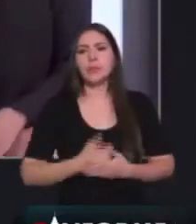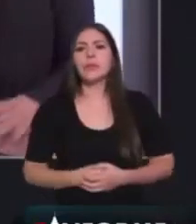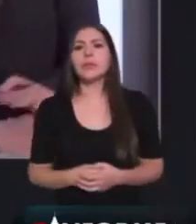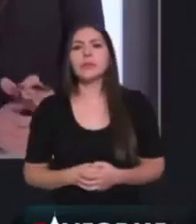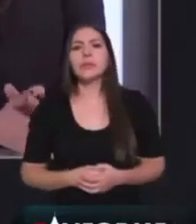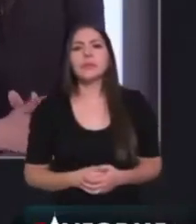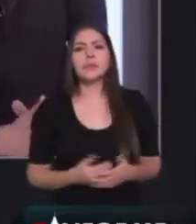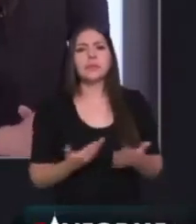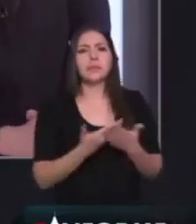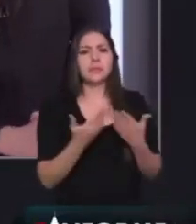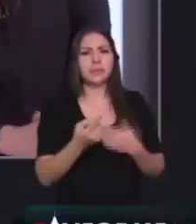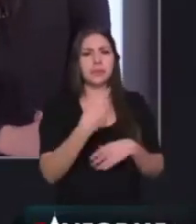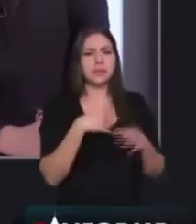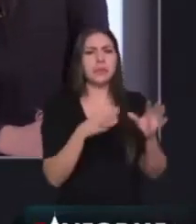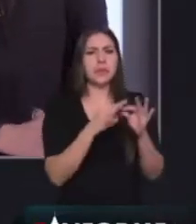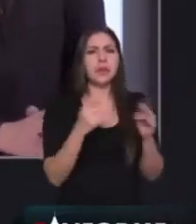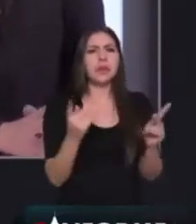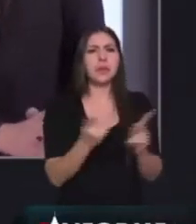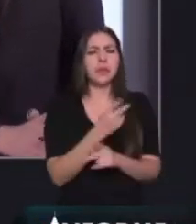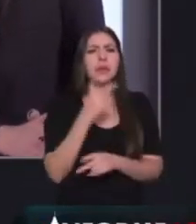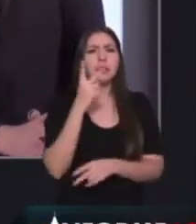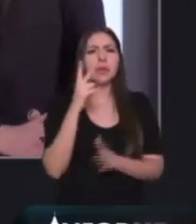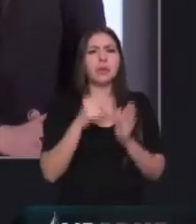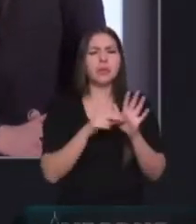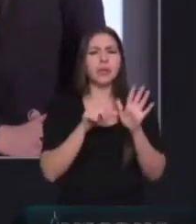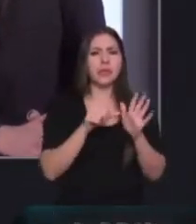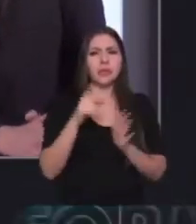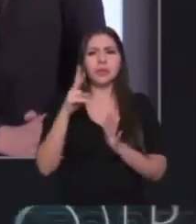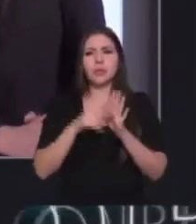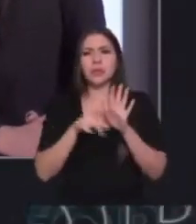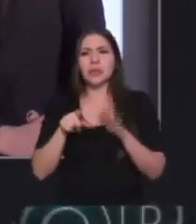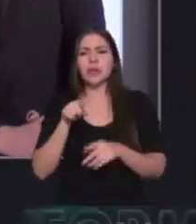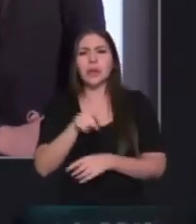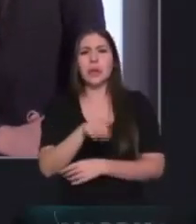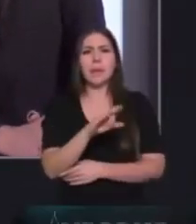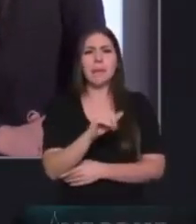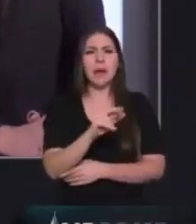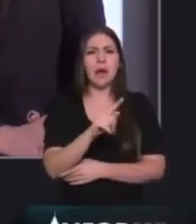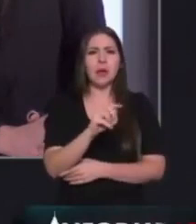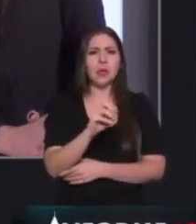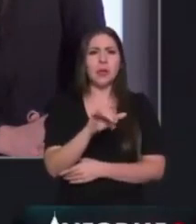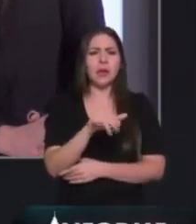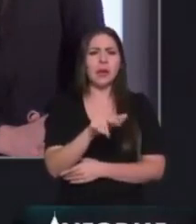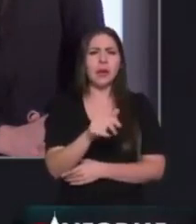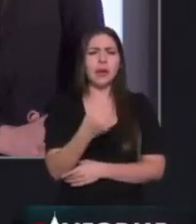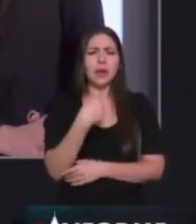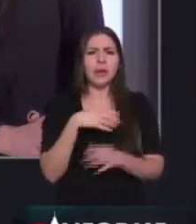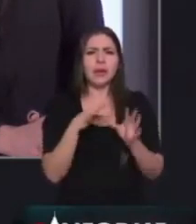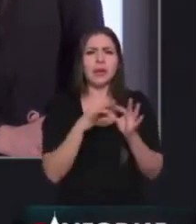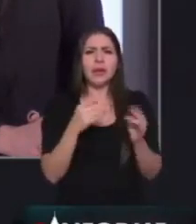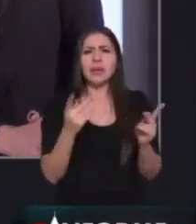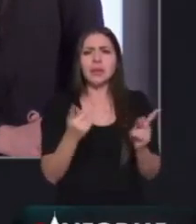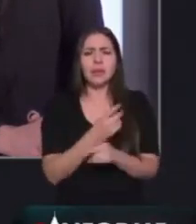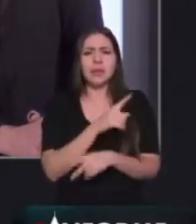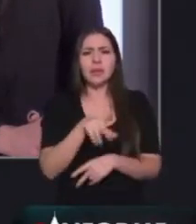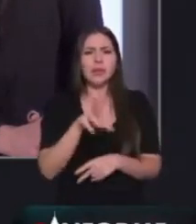este caso, por ejemplo, en particular de la Bartolina, 2016-2017. No se dimensionó pues lo